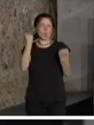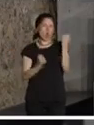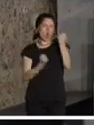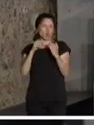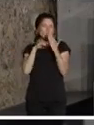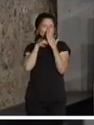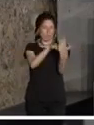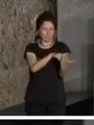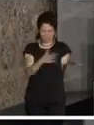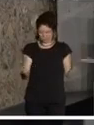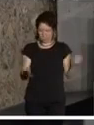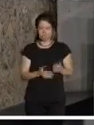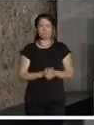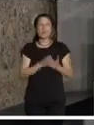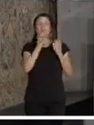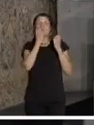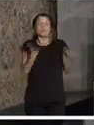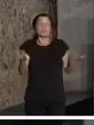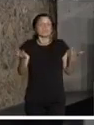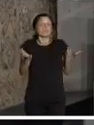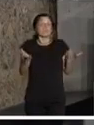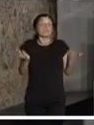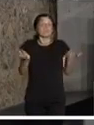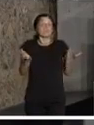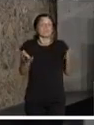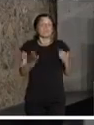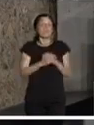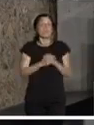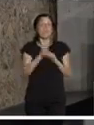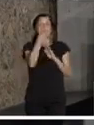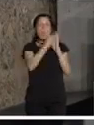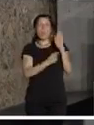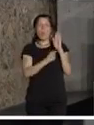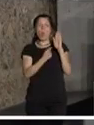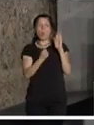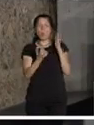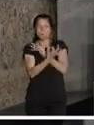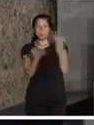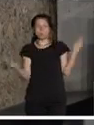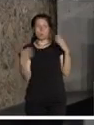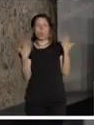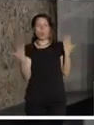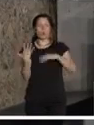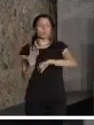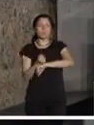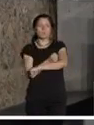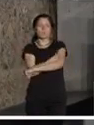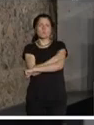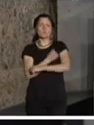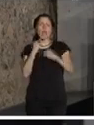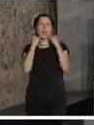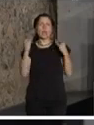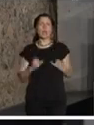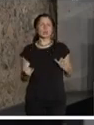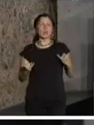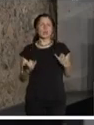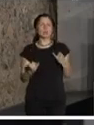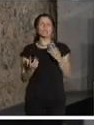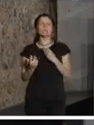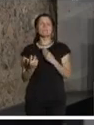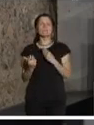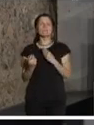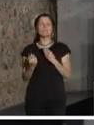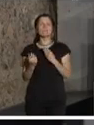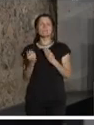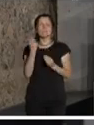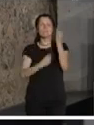coche en camión Bueno pues contra eso hay una medida súper eficaz que es el ferrocarril eléctrico alimentado